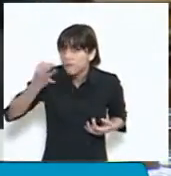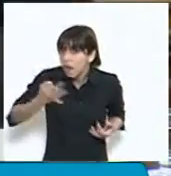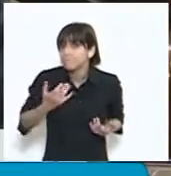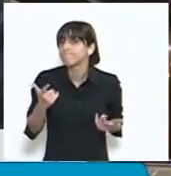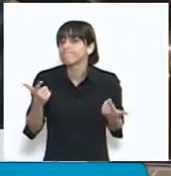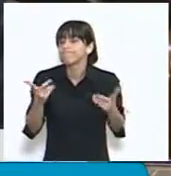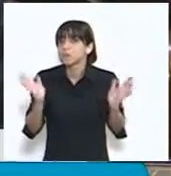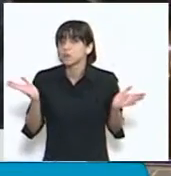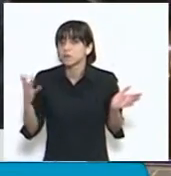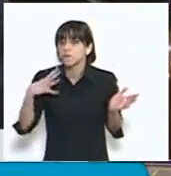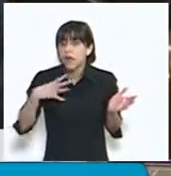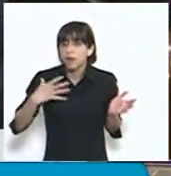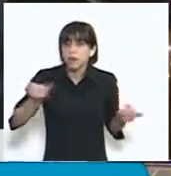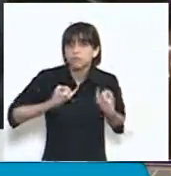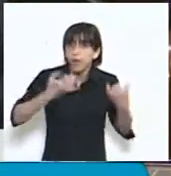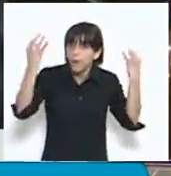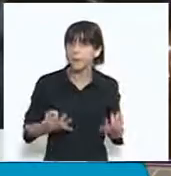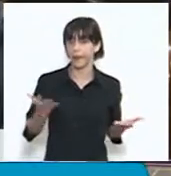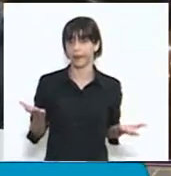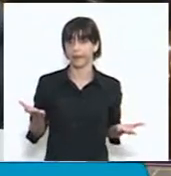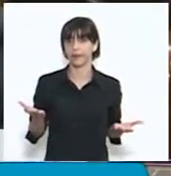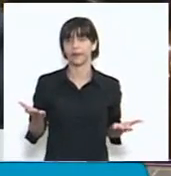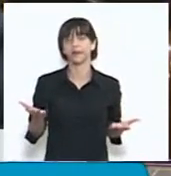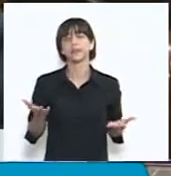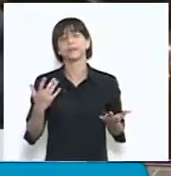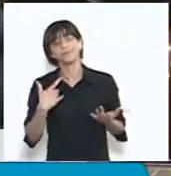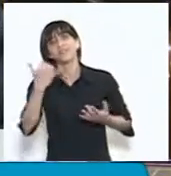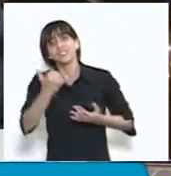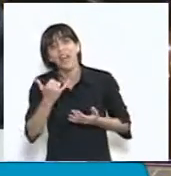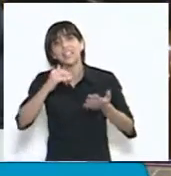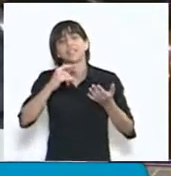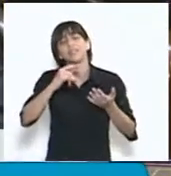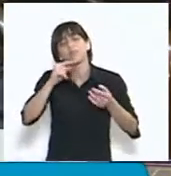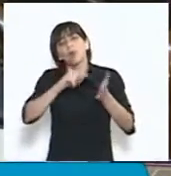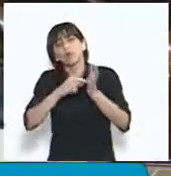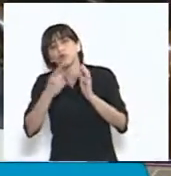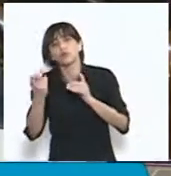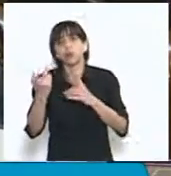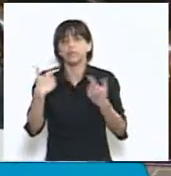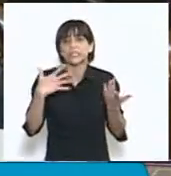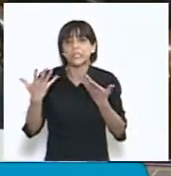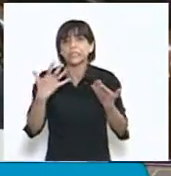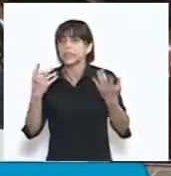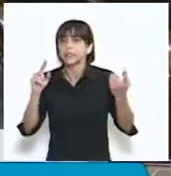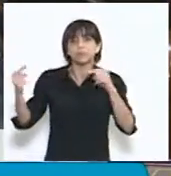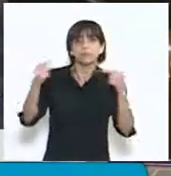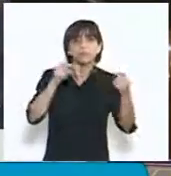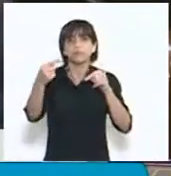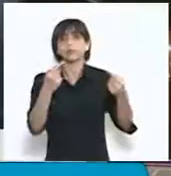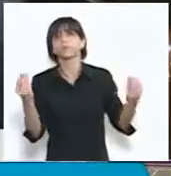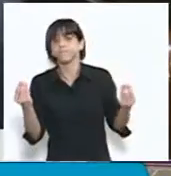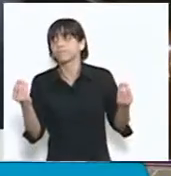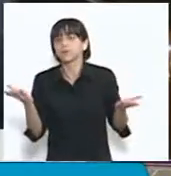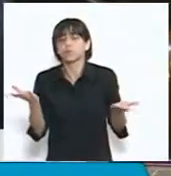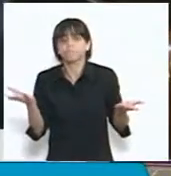presidente, por eso se mezclan ambas cuestiones. Por eso no podemos obviar ni salir